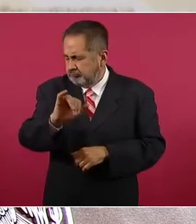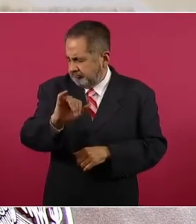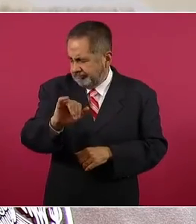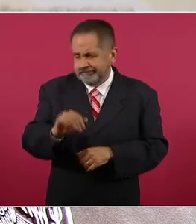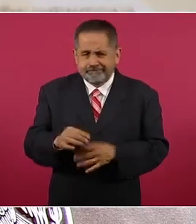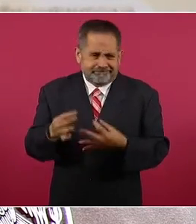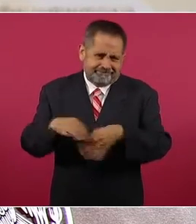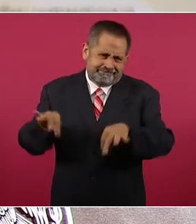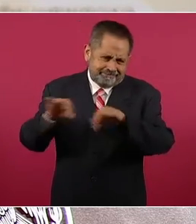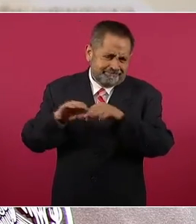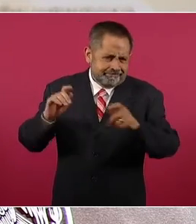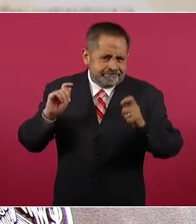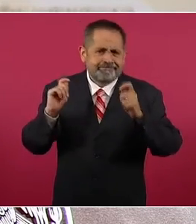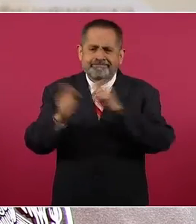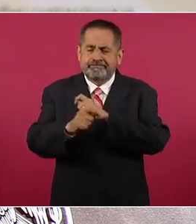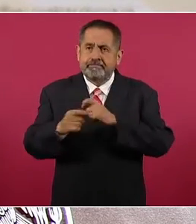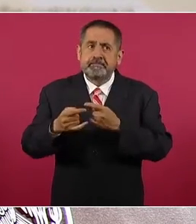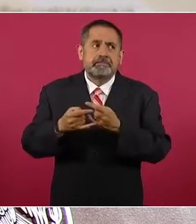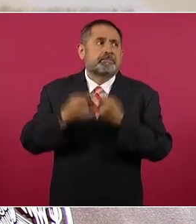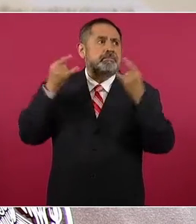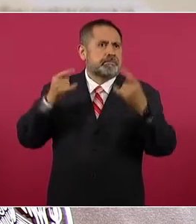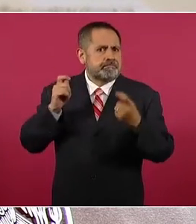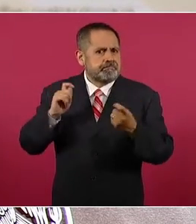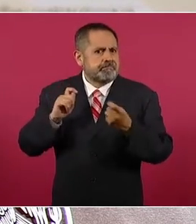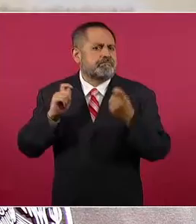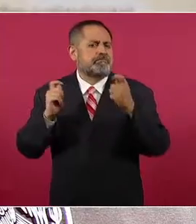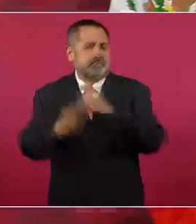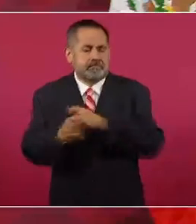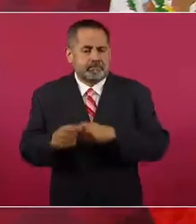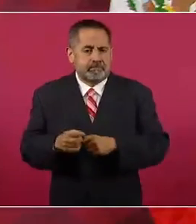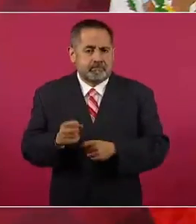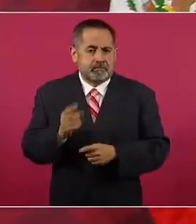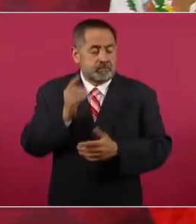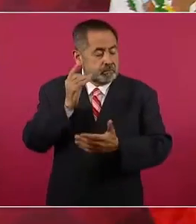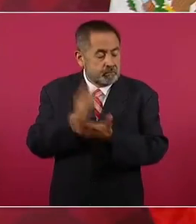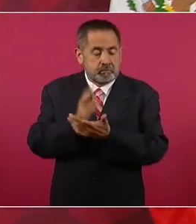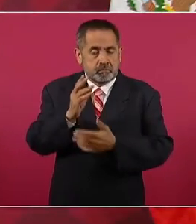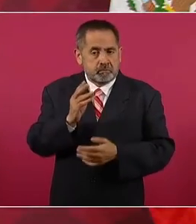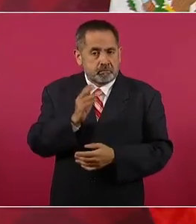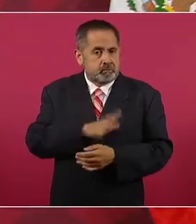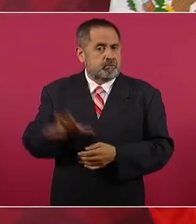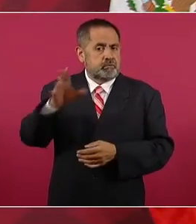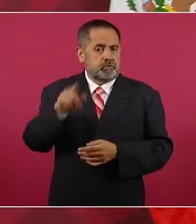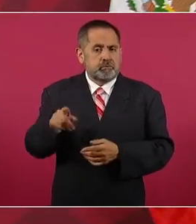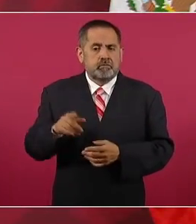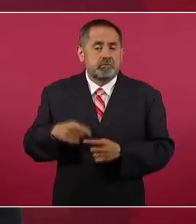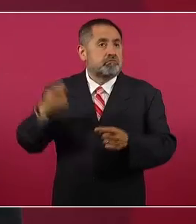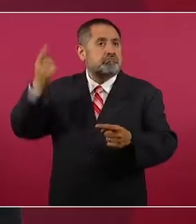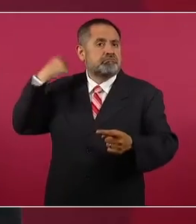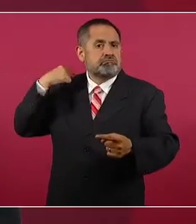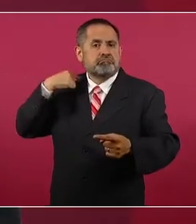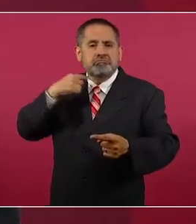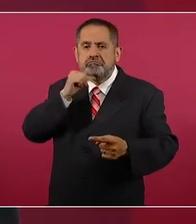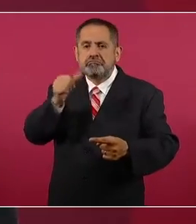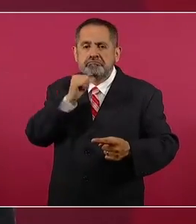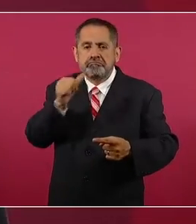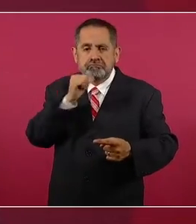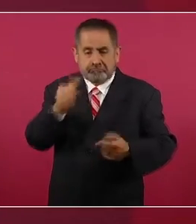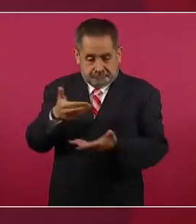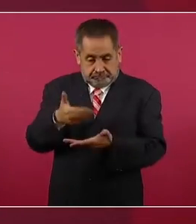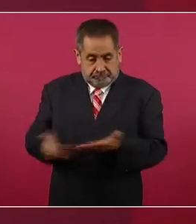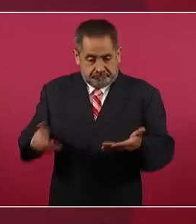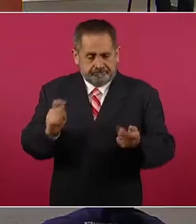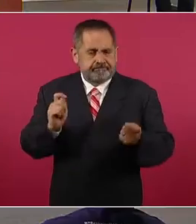muy importante, trascendente, única, en mucho tiempo.